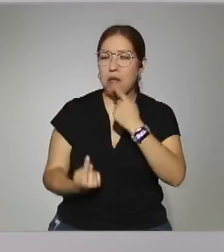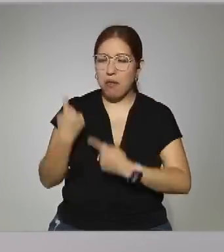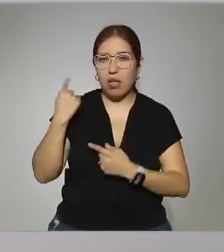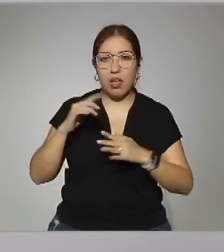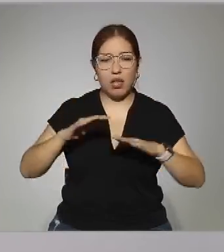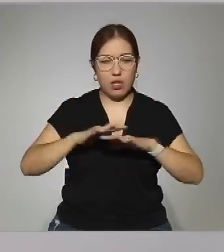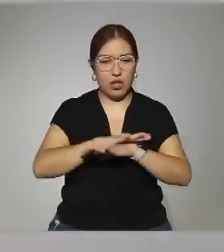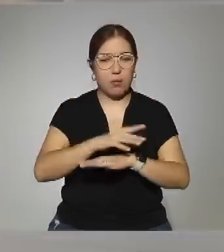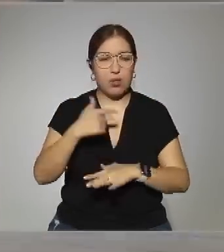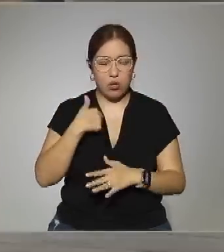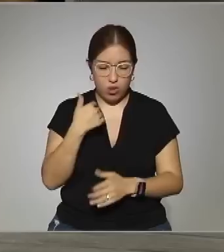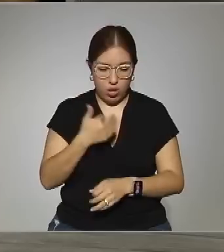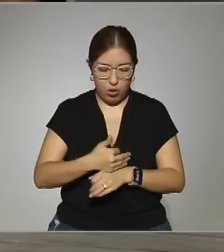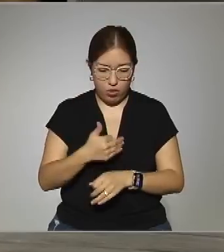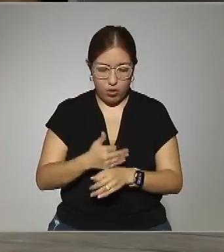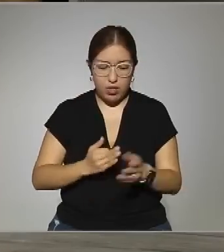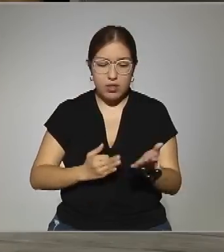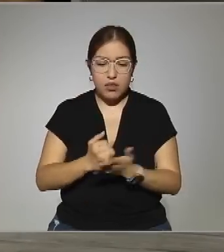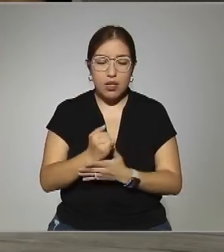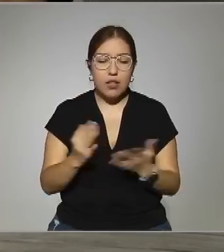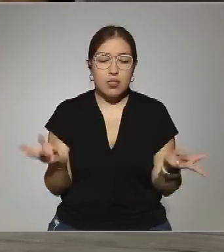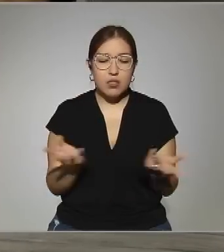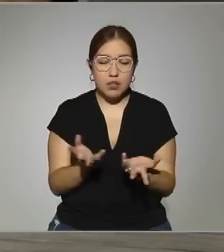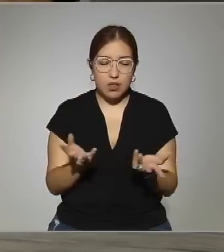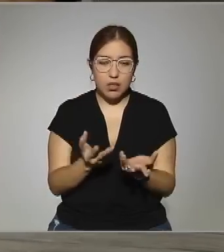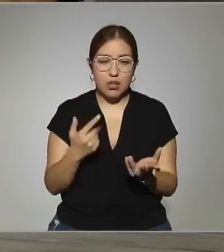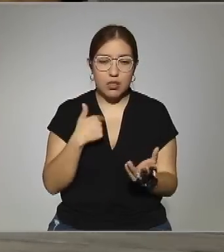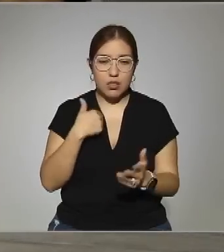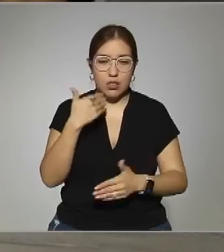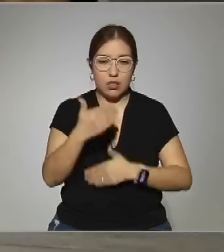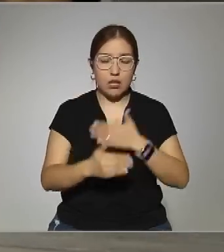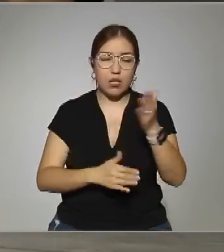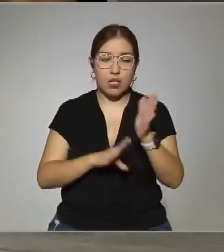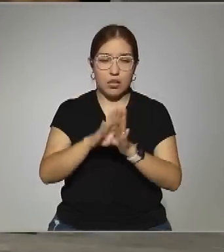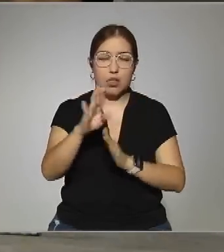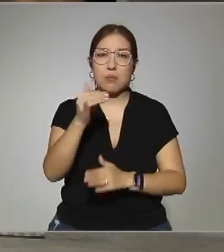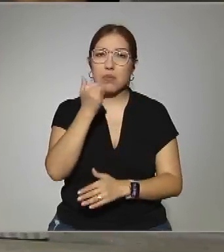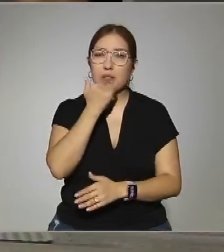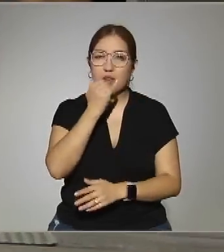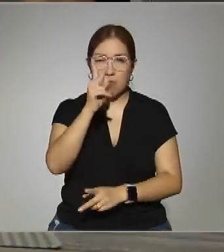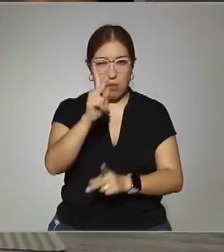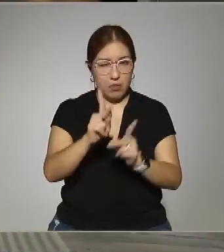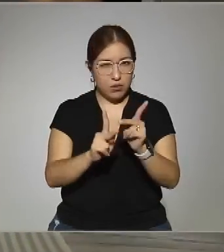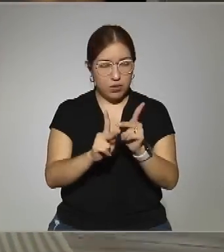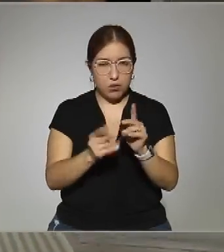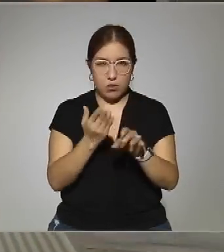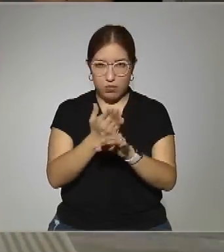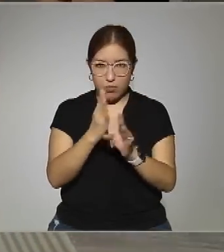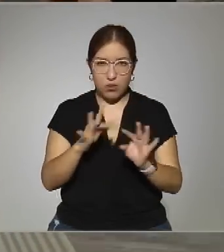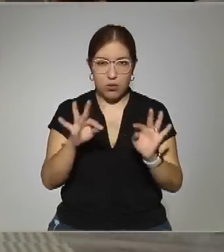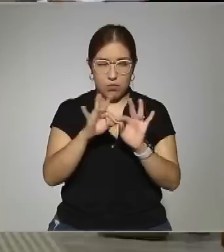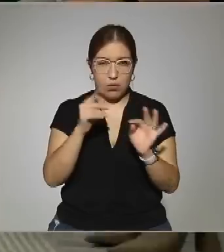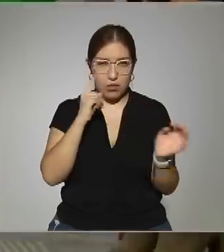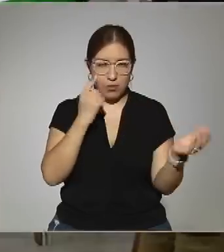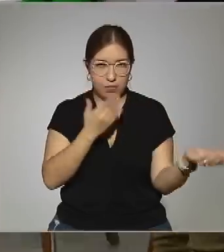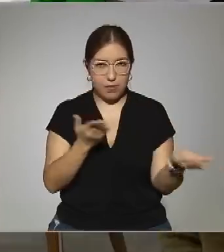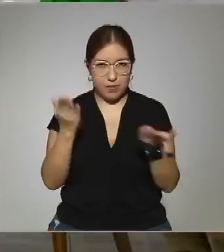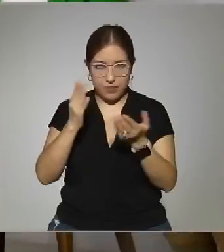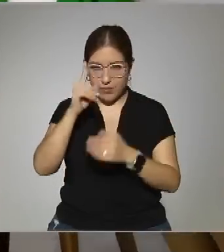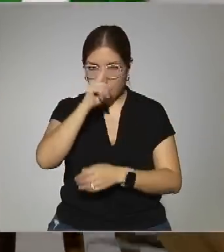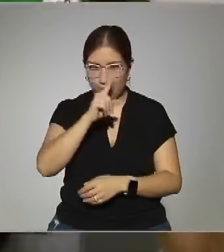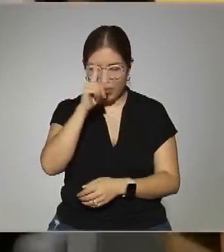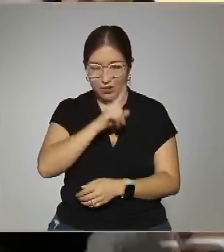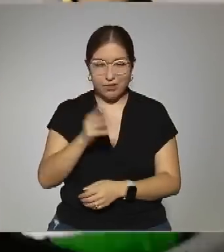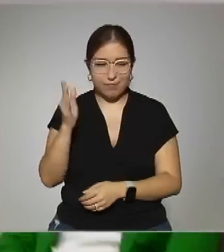qué hago con esto y si yo estoy prosperando para que esto se repita o me hago cargo. Sí, muy importante. Acompáñenme a ver lo siguiente de Consejo